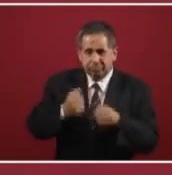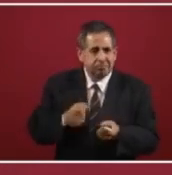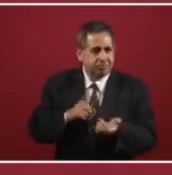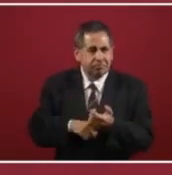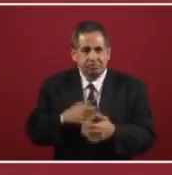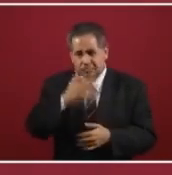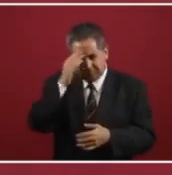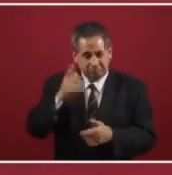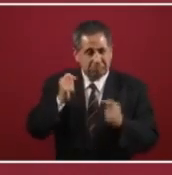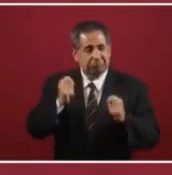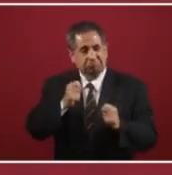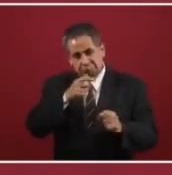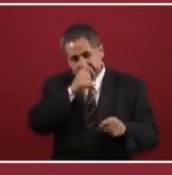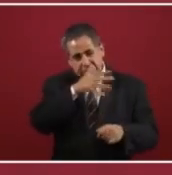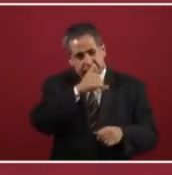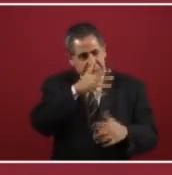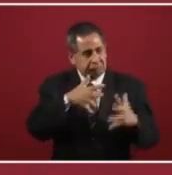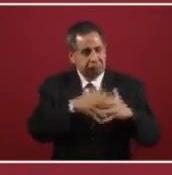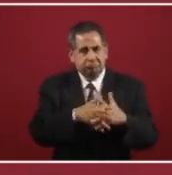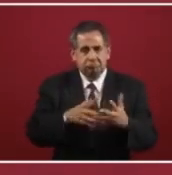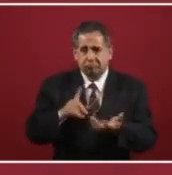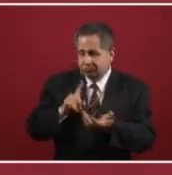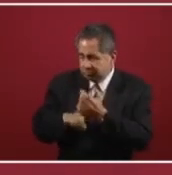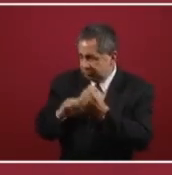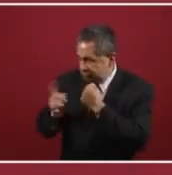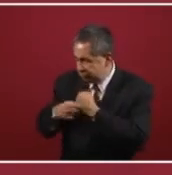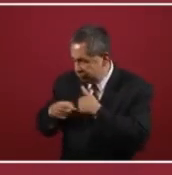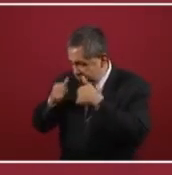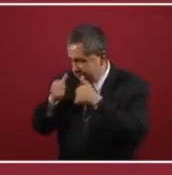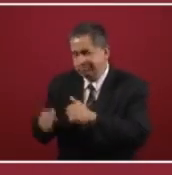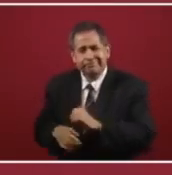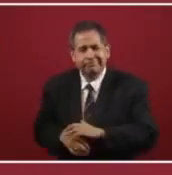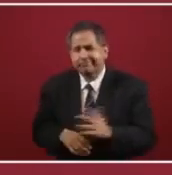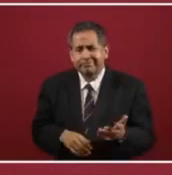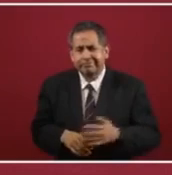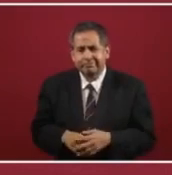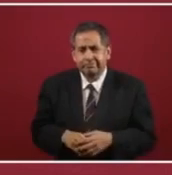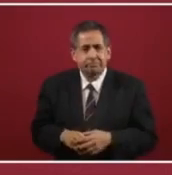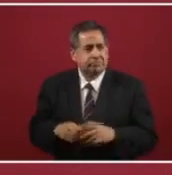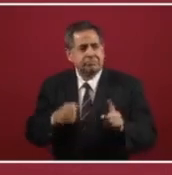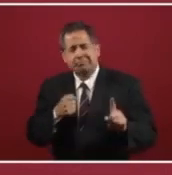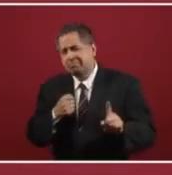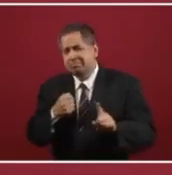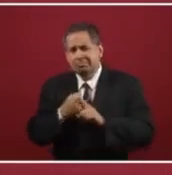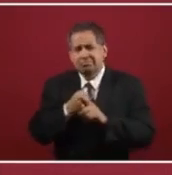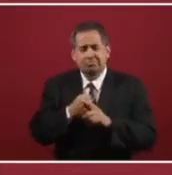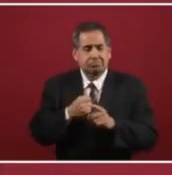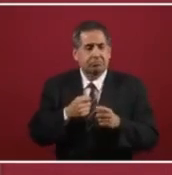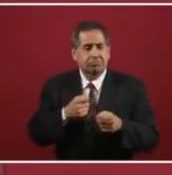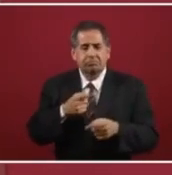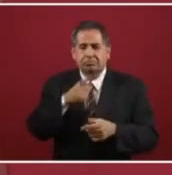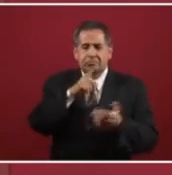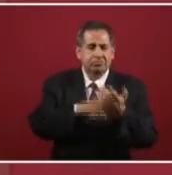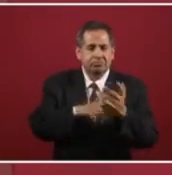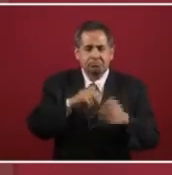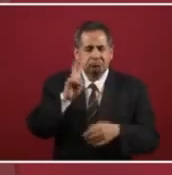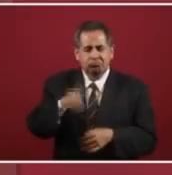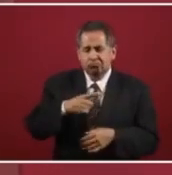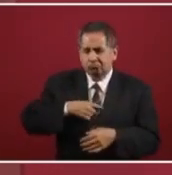violencia, sin atender las causas. Fue pegarle un garrotazo a